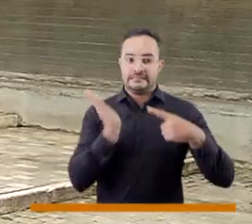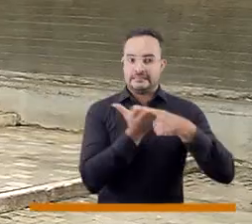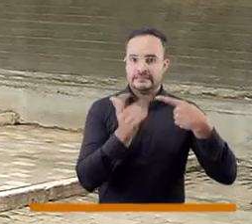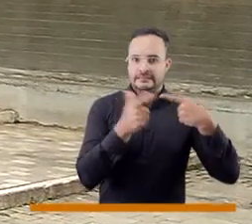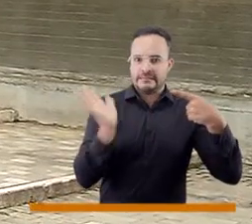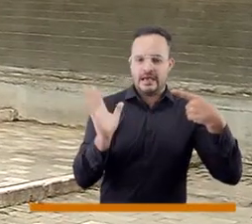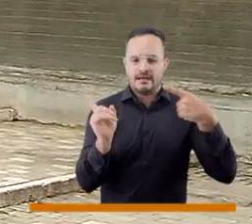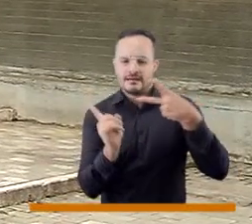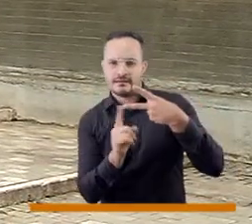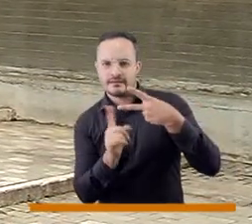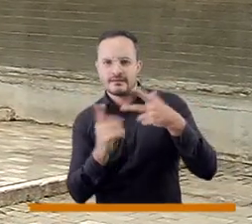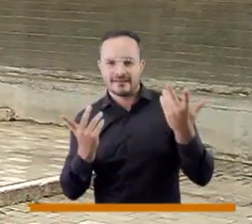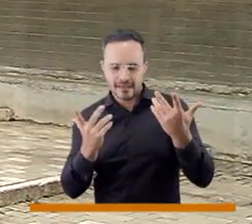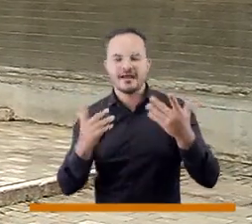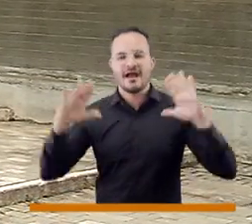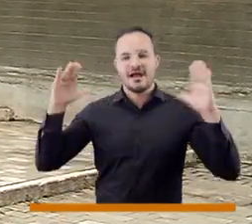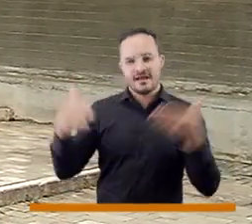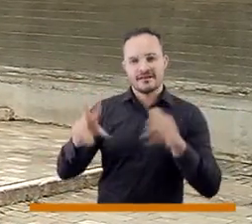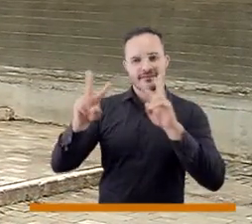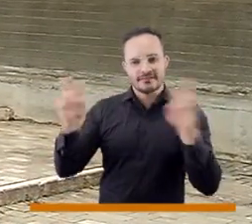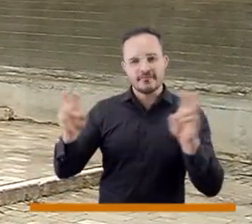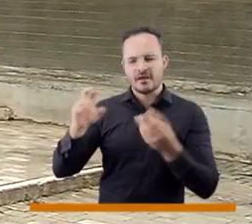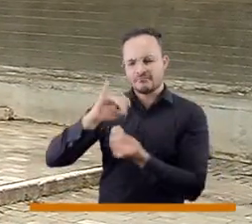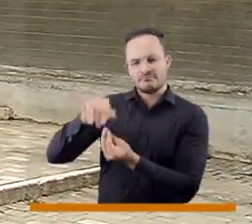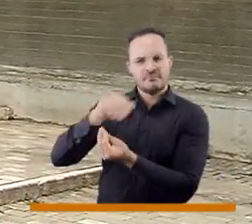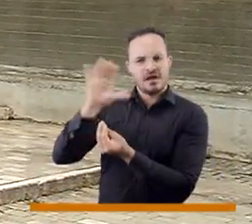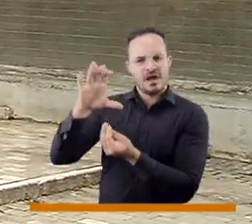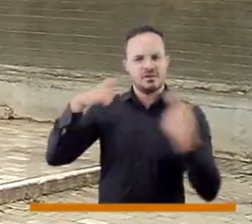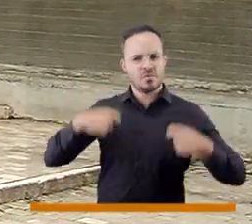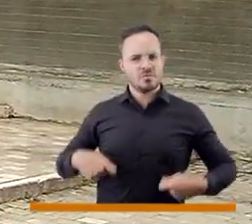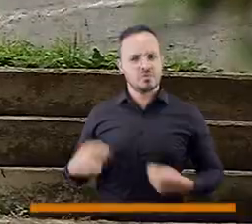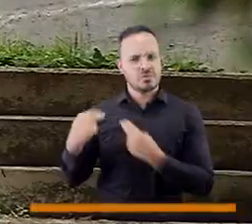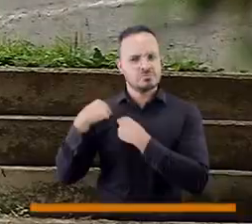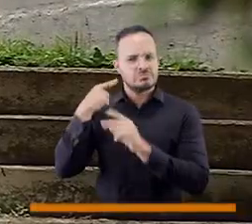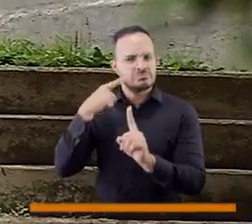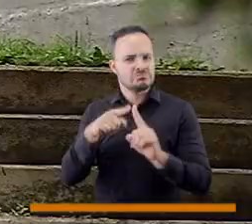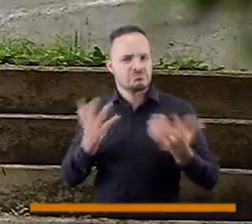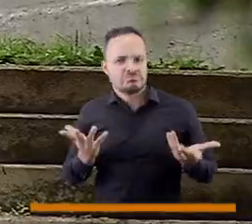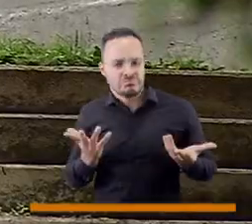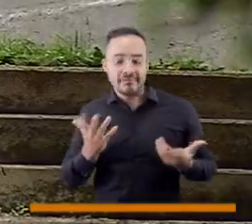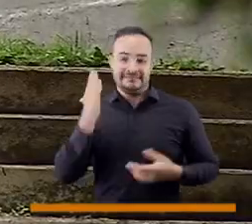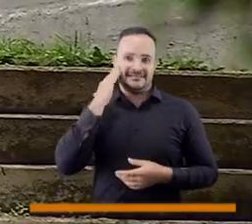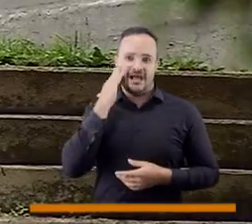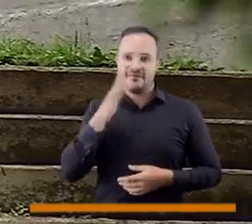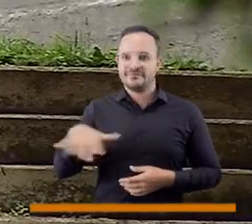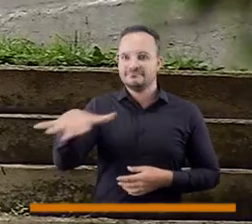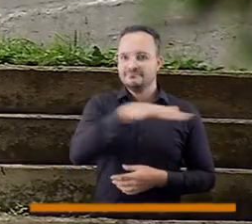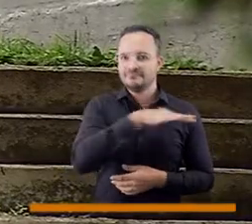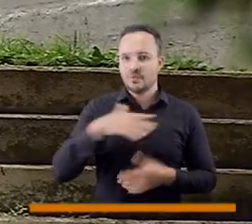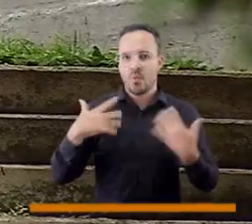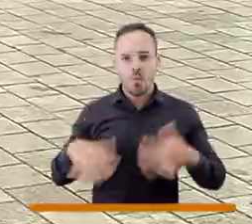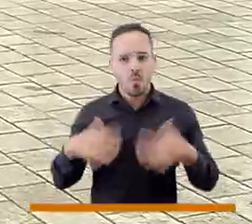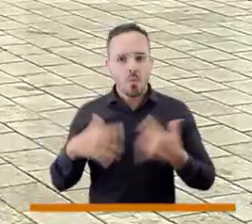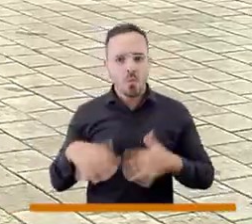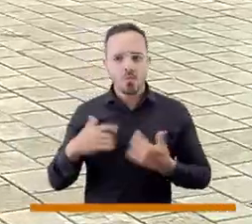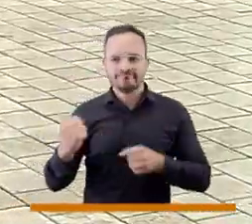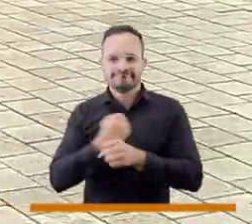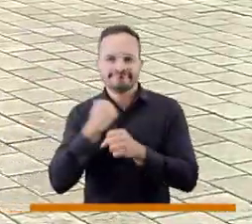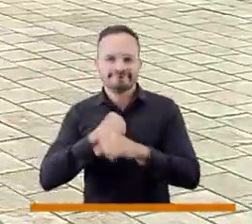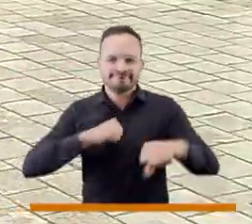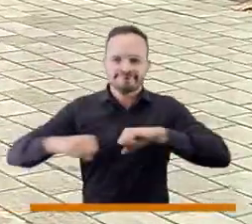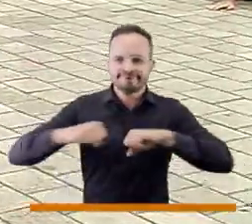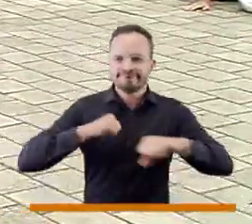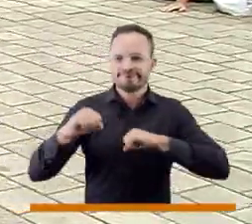programa acerca del papel de las juntas de acción comunal, organismos que son la base de ese